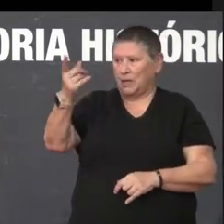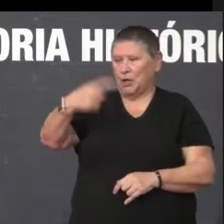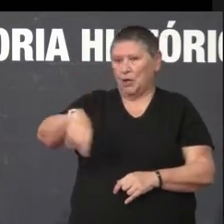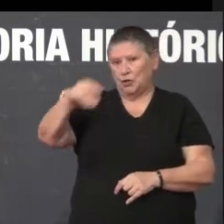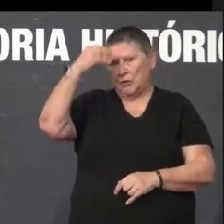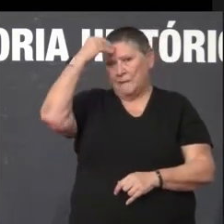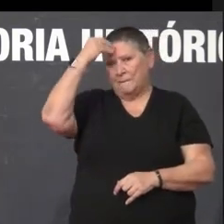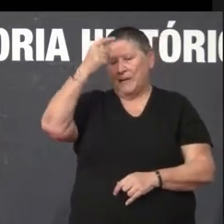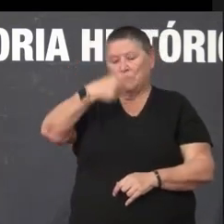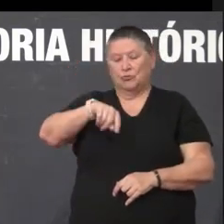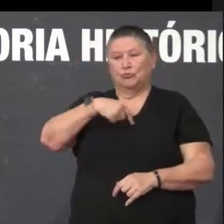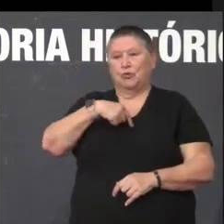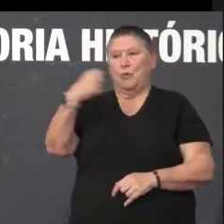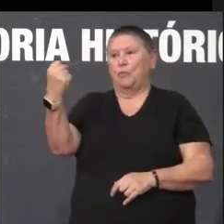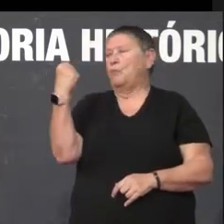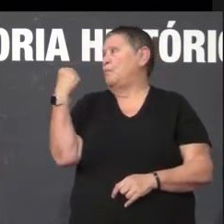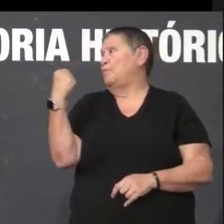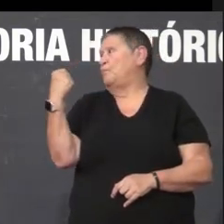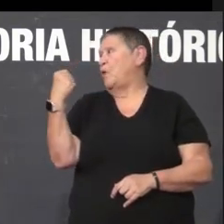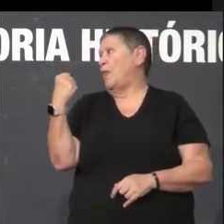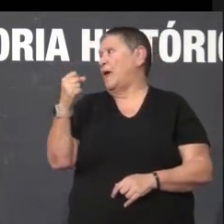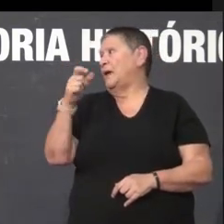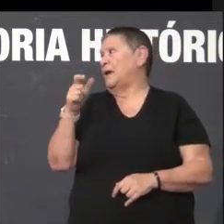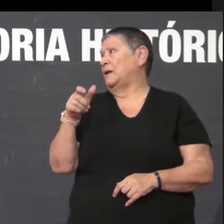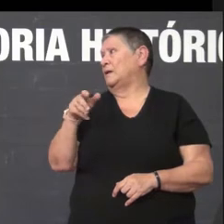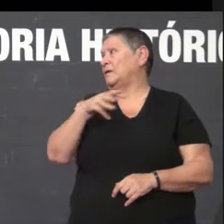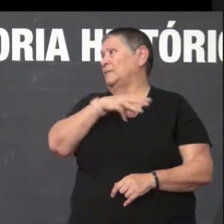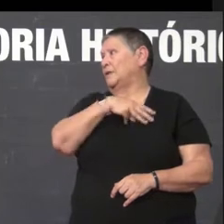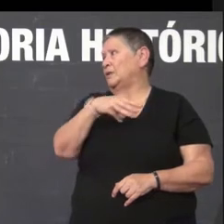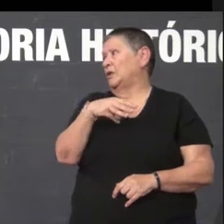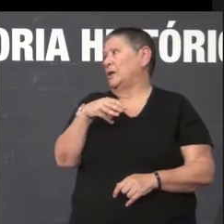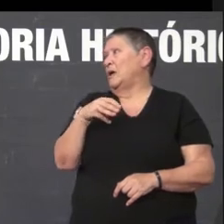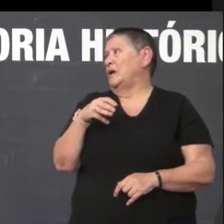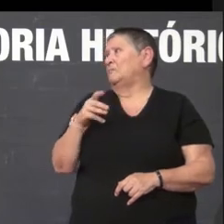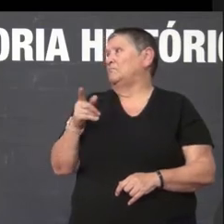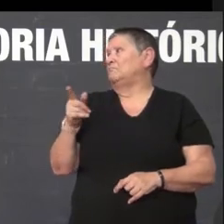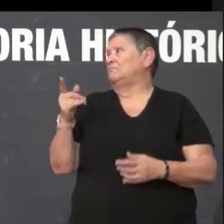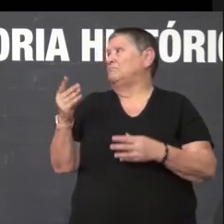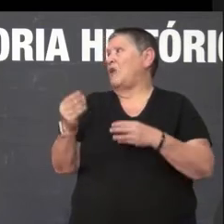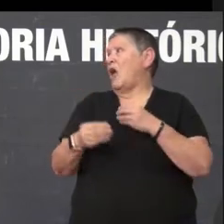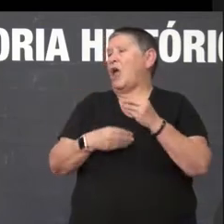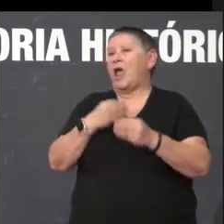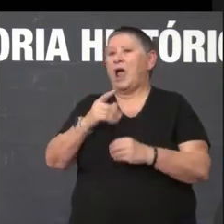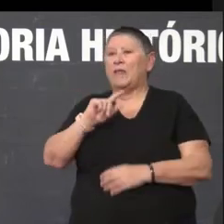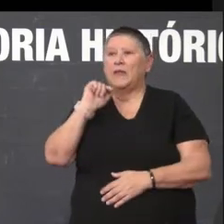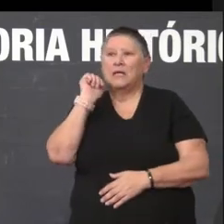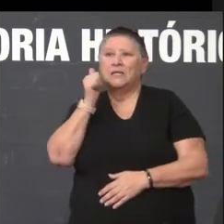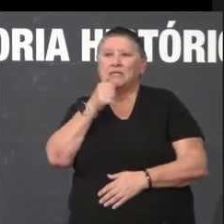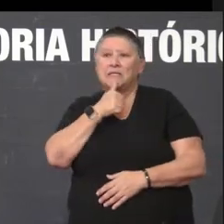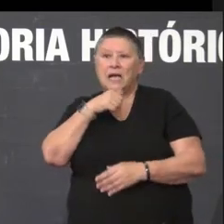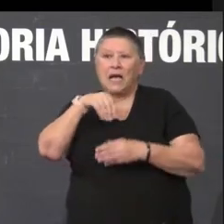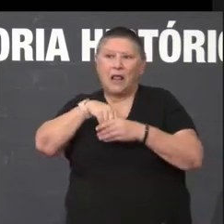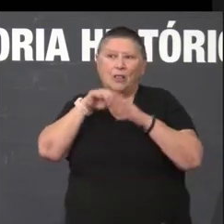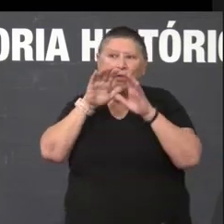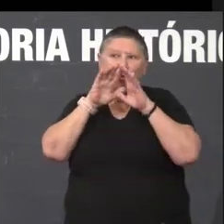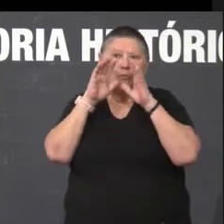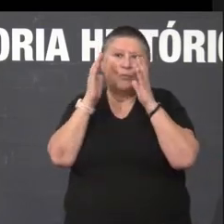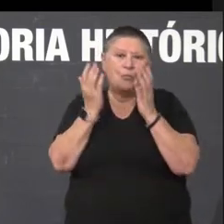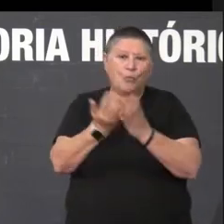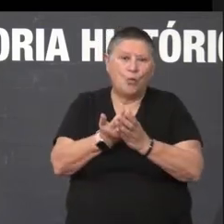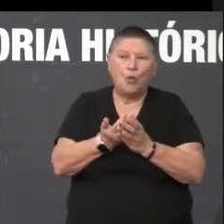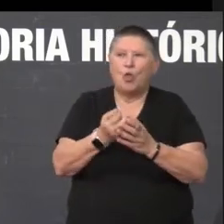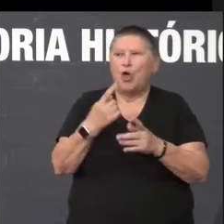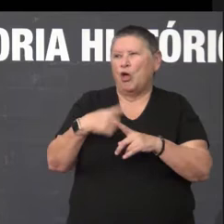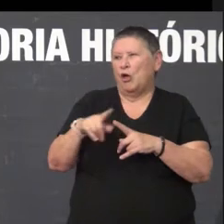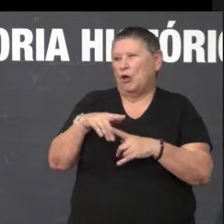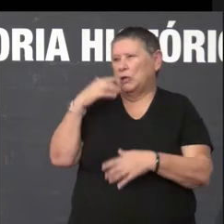xente poderosa, xente que fai dos secretos ao seu mundo e de cousas extrañas